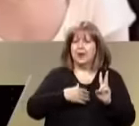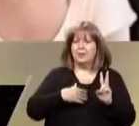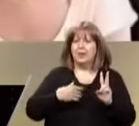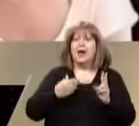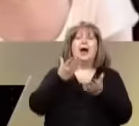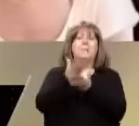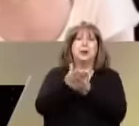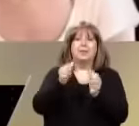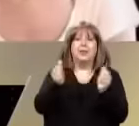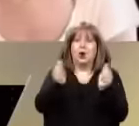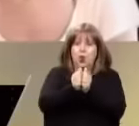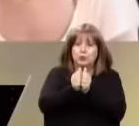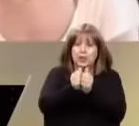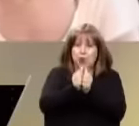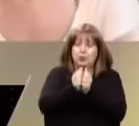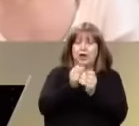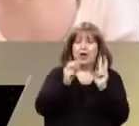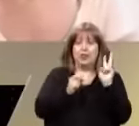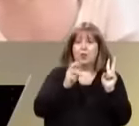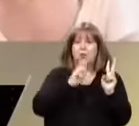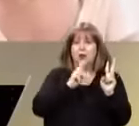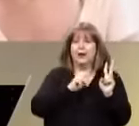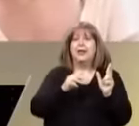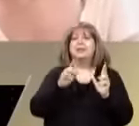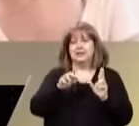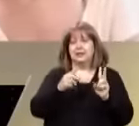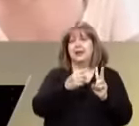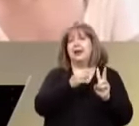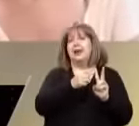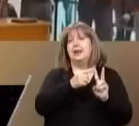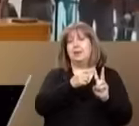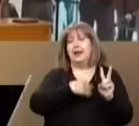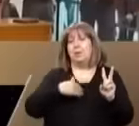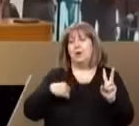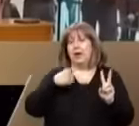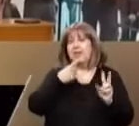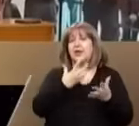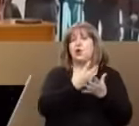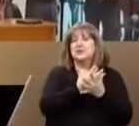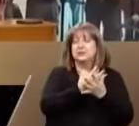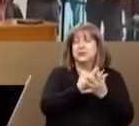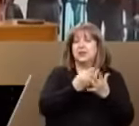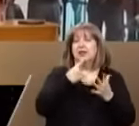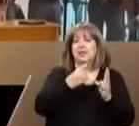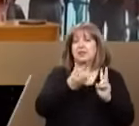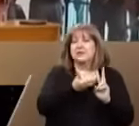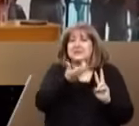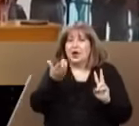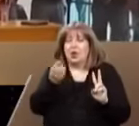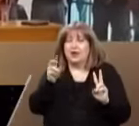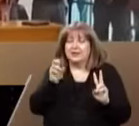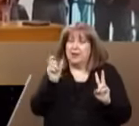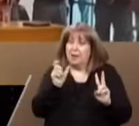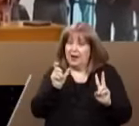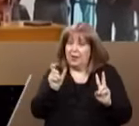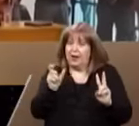estén juntas en una celda. Respecto del abuso sexual lo vamos a analizar. No sabemos cuáles son los argumentos que tuvieron en cuenta los